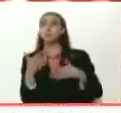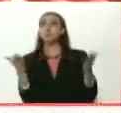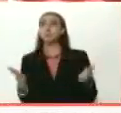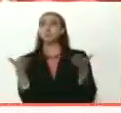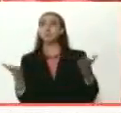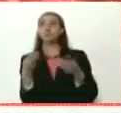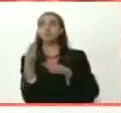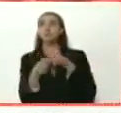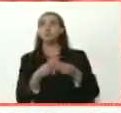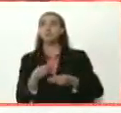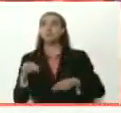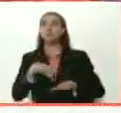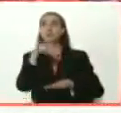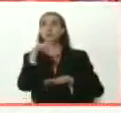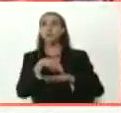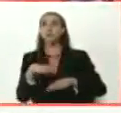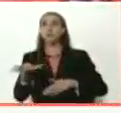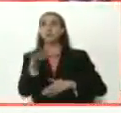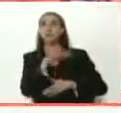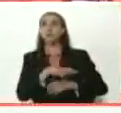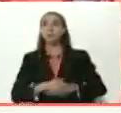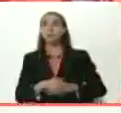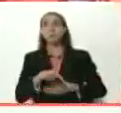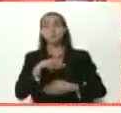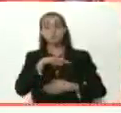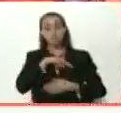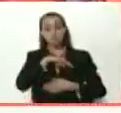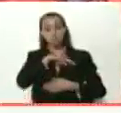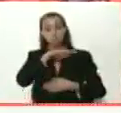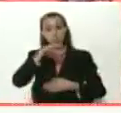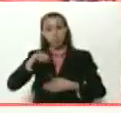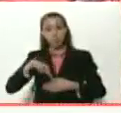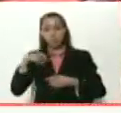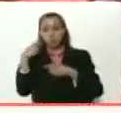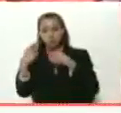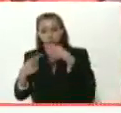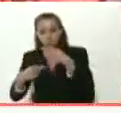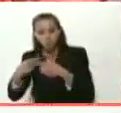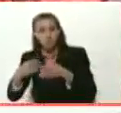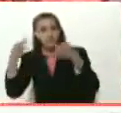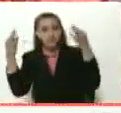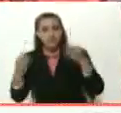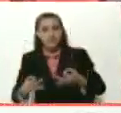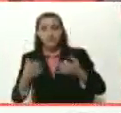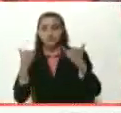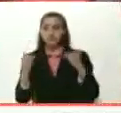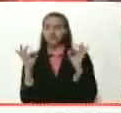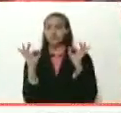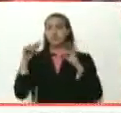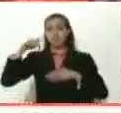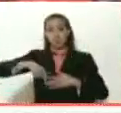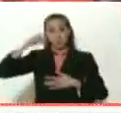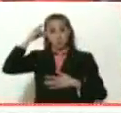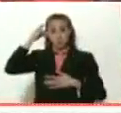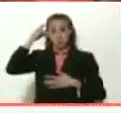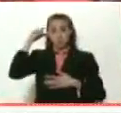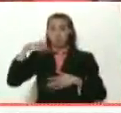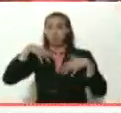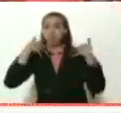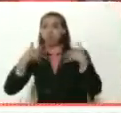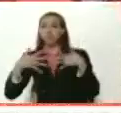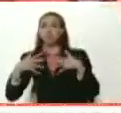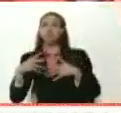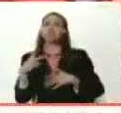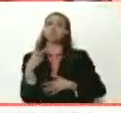política pública nacional. Bueno, nosotras hoy, como casi todos los días del año, ¿no? Pero hoy de manera muy especial nos movilizamos por